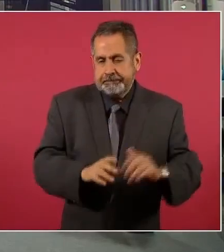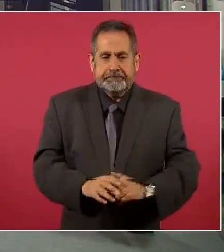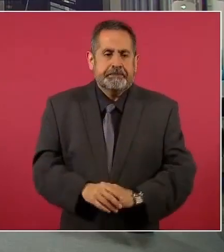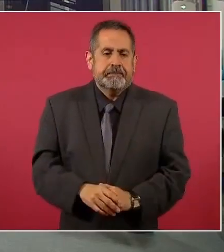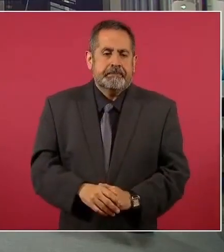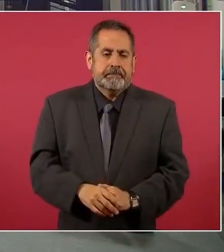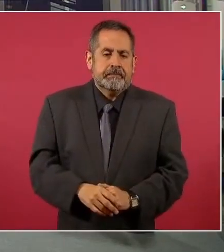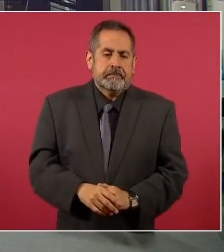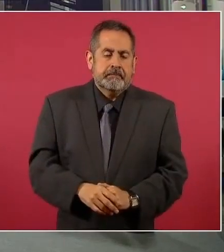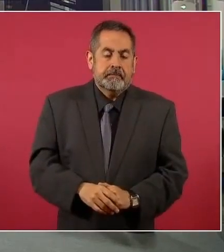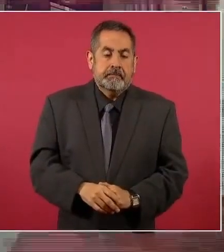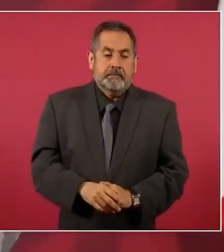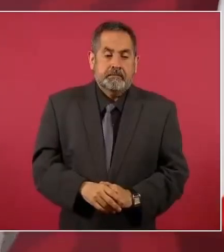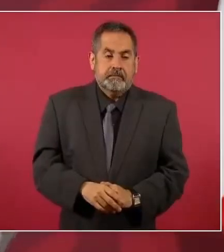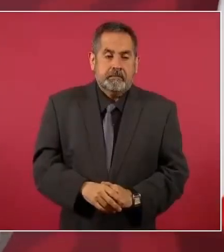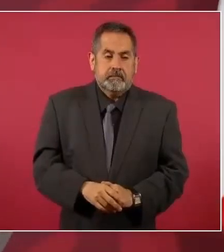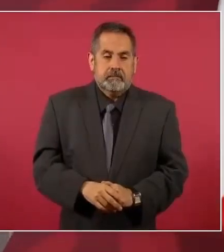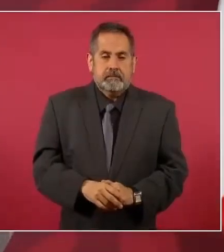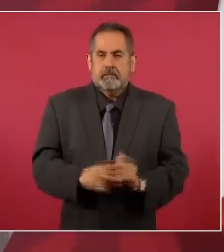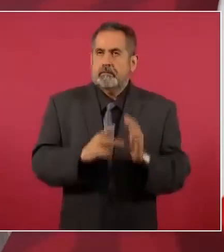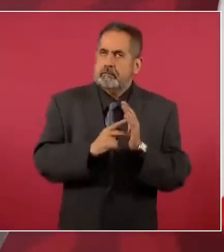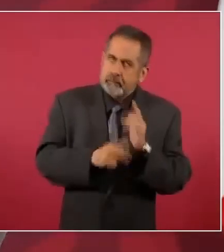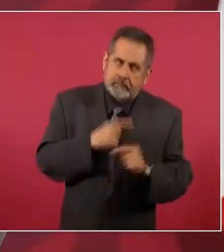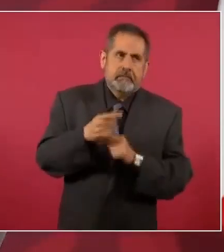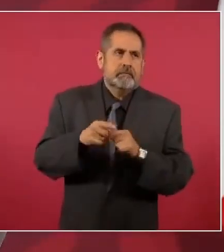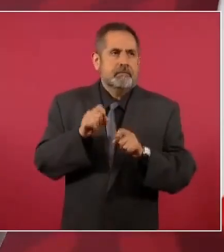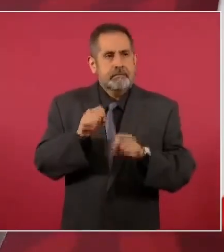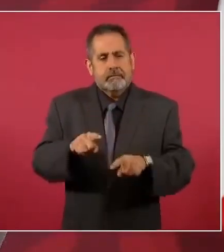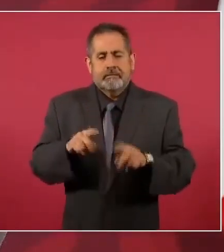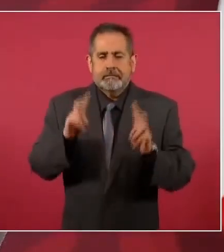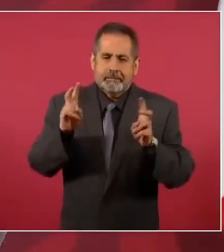Y vuelve con la corrupción.